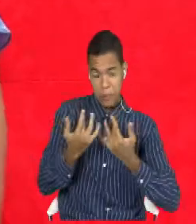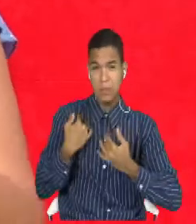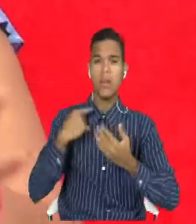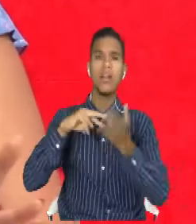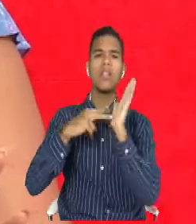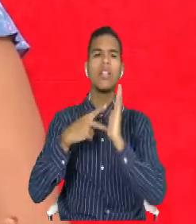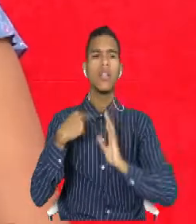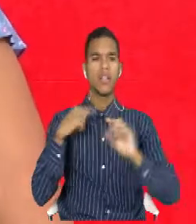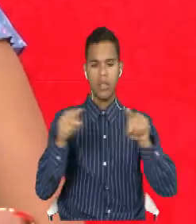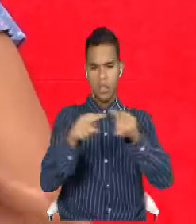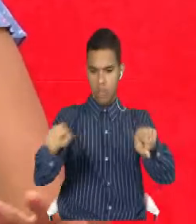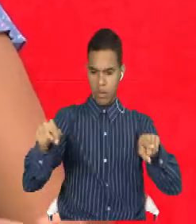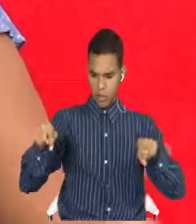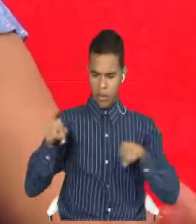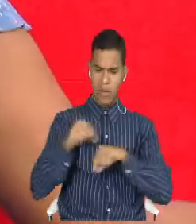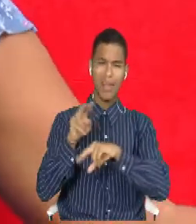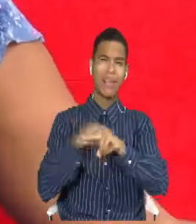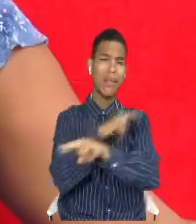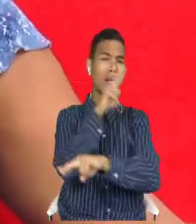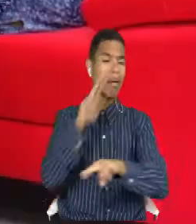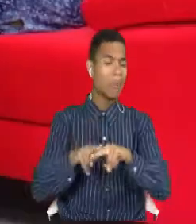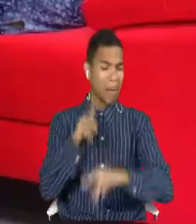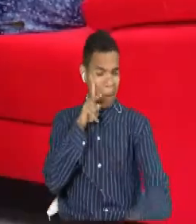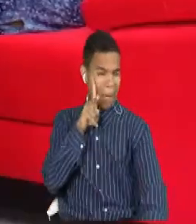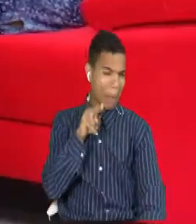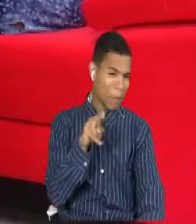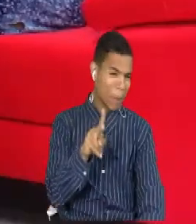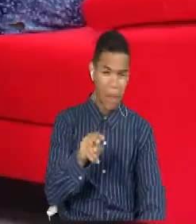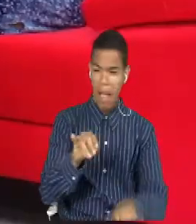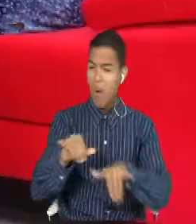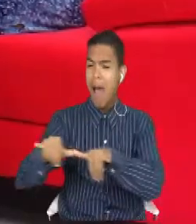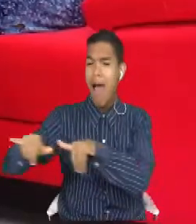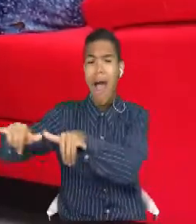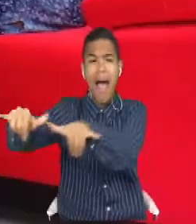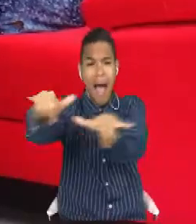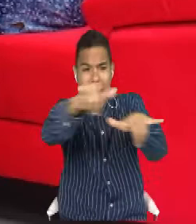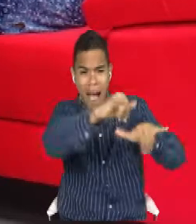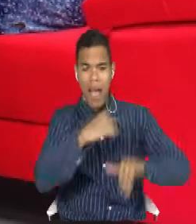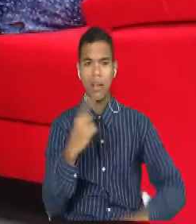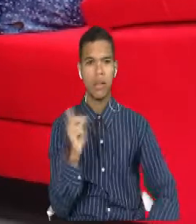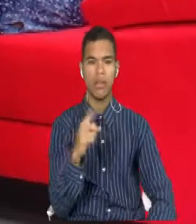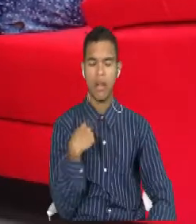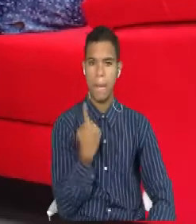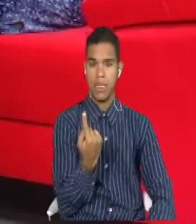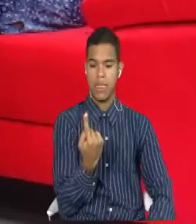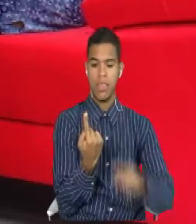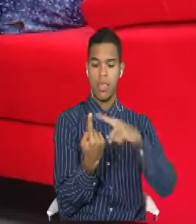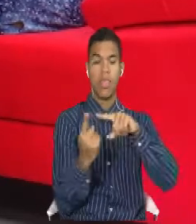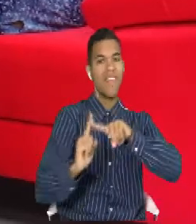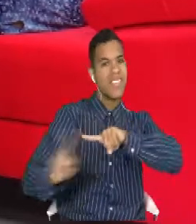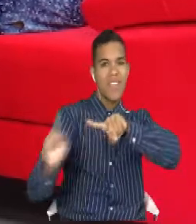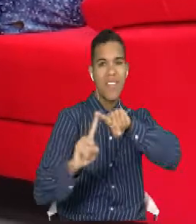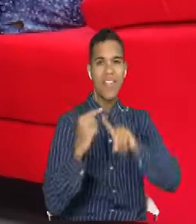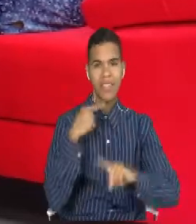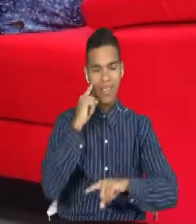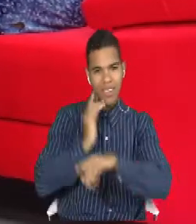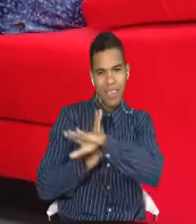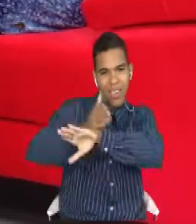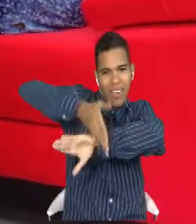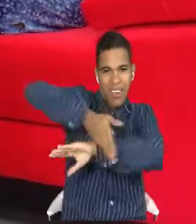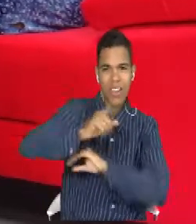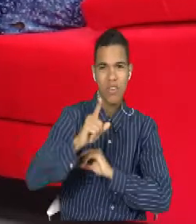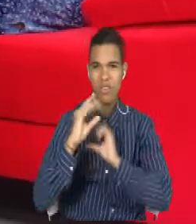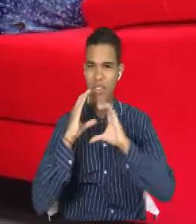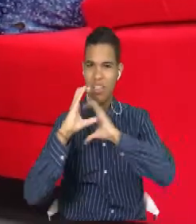salón de uñas normal? ¿Cómo están haciendo? Realmente estamos apostándole mucho a las redes sociales. Obviamente un negocio